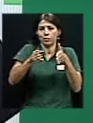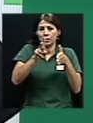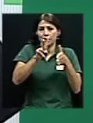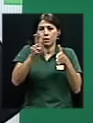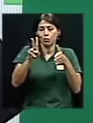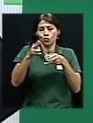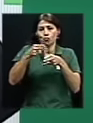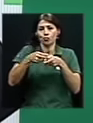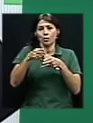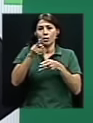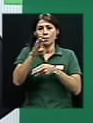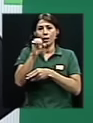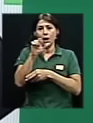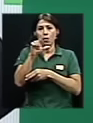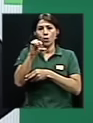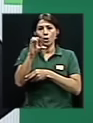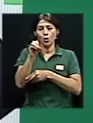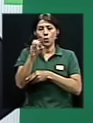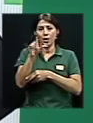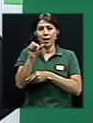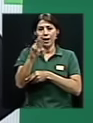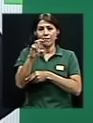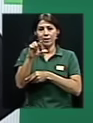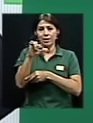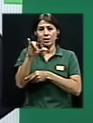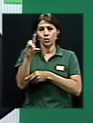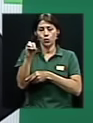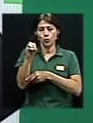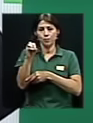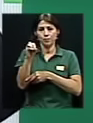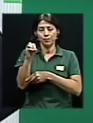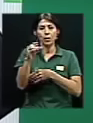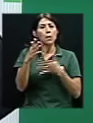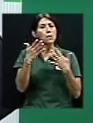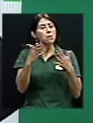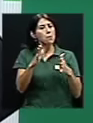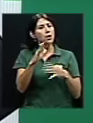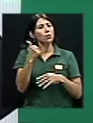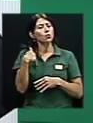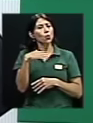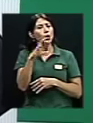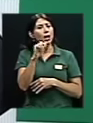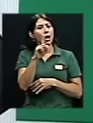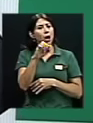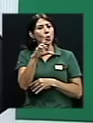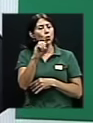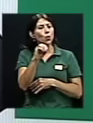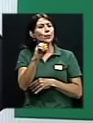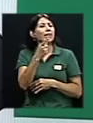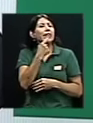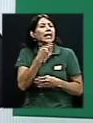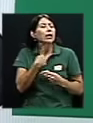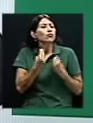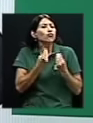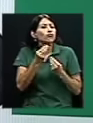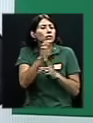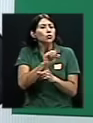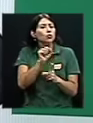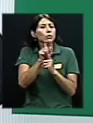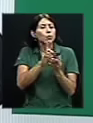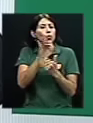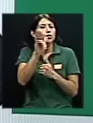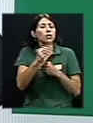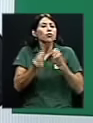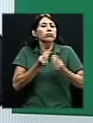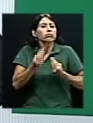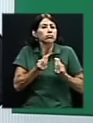como Carretera Braulio Carrillo. Bien, don Claudio, coméntenos sobre el estado de este proyecto. ¿Cuáles han sido las